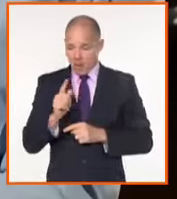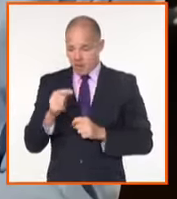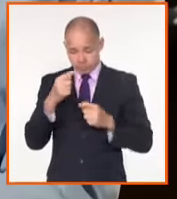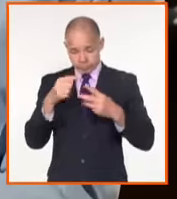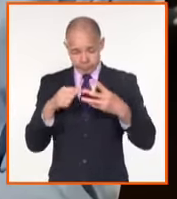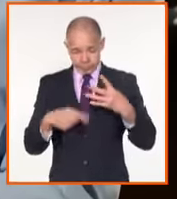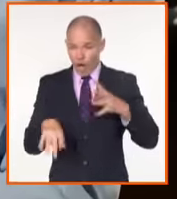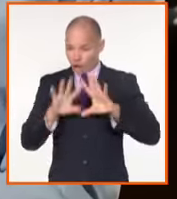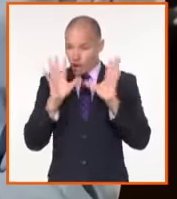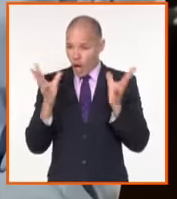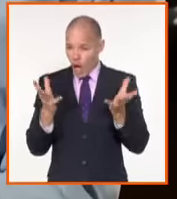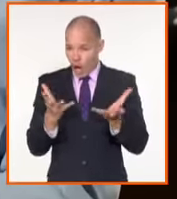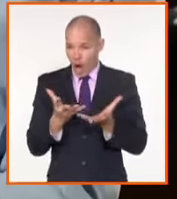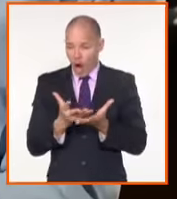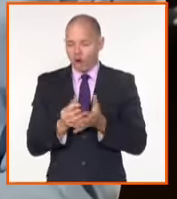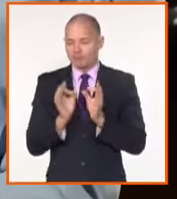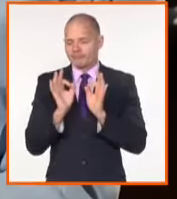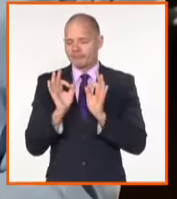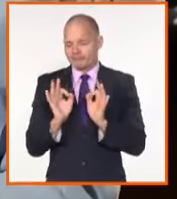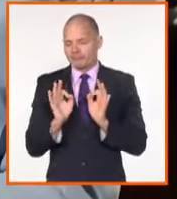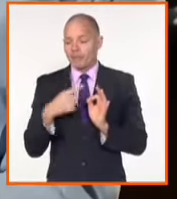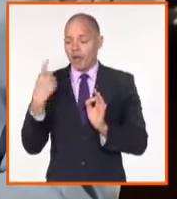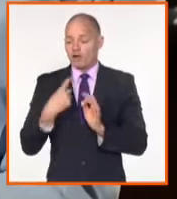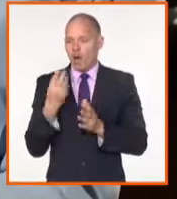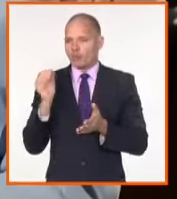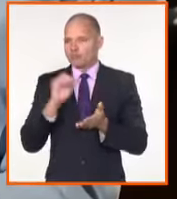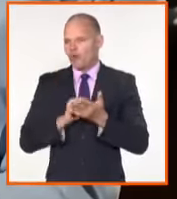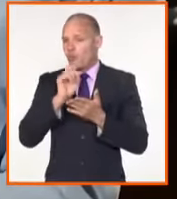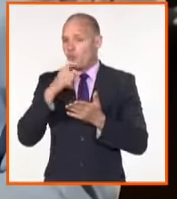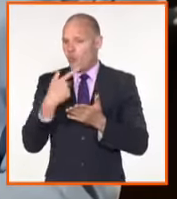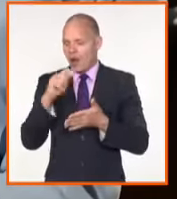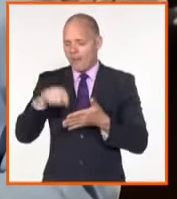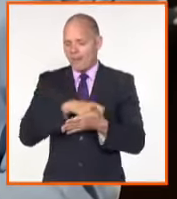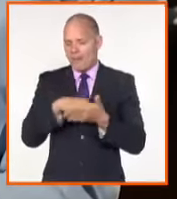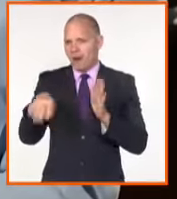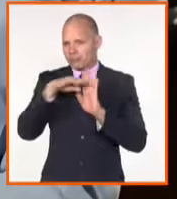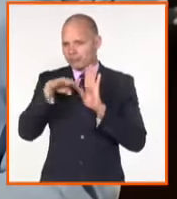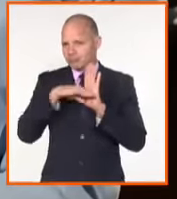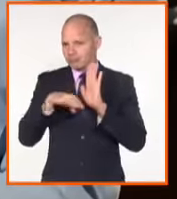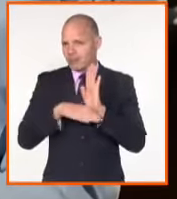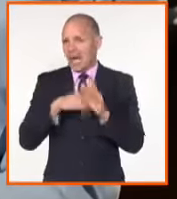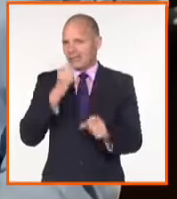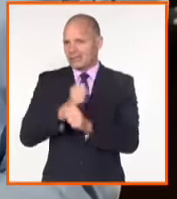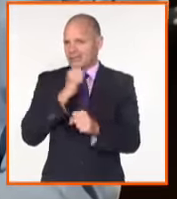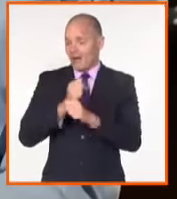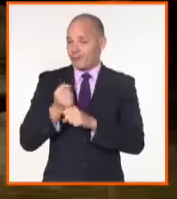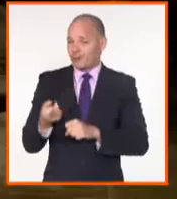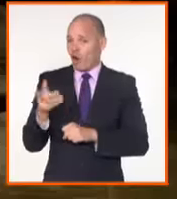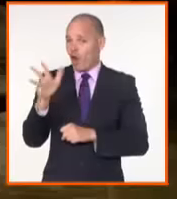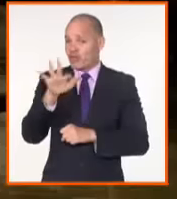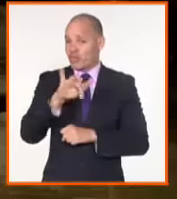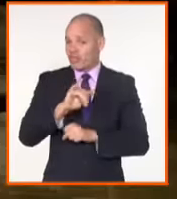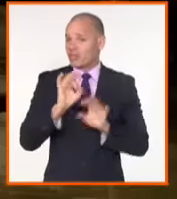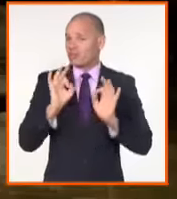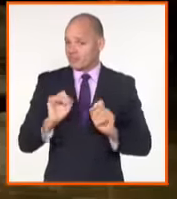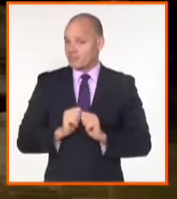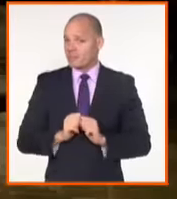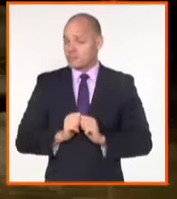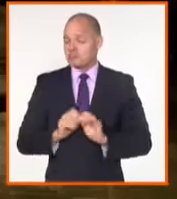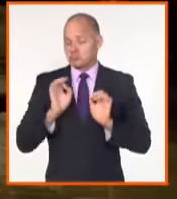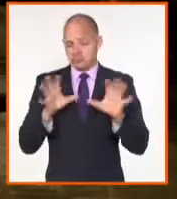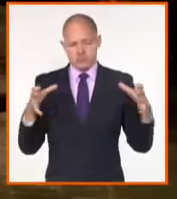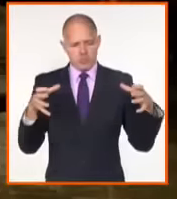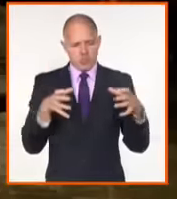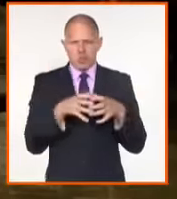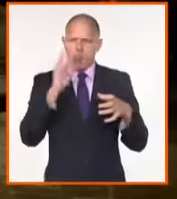de la agenda de gobierno y también de la agenda del partido. Mucha gente trabajando en estas cosas para salir adelante. Tenemos grupos de